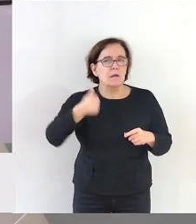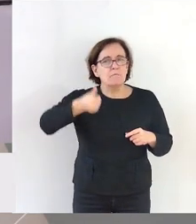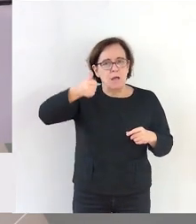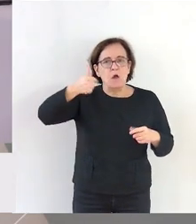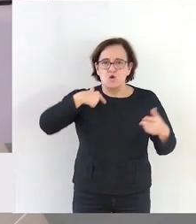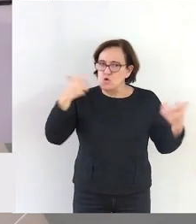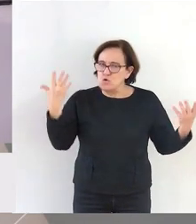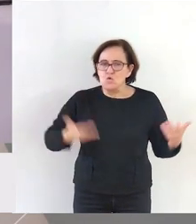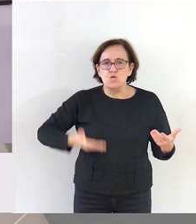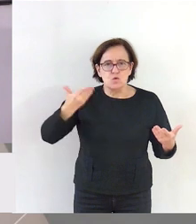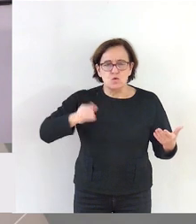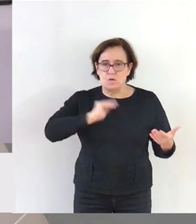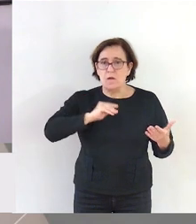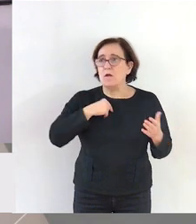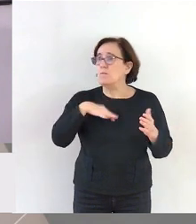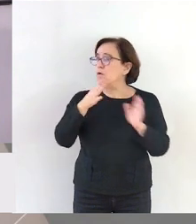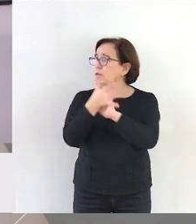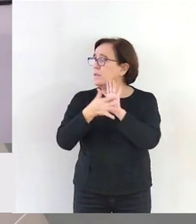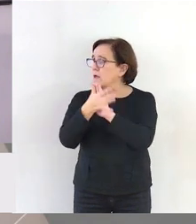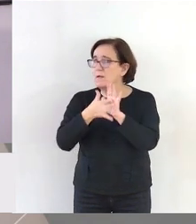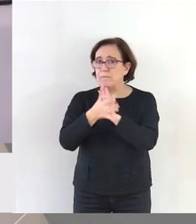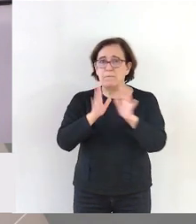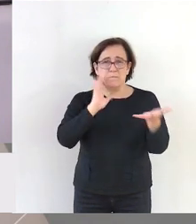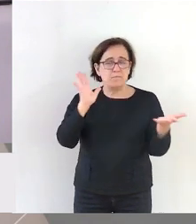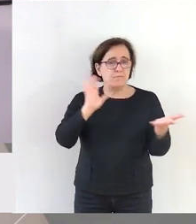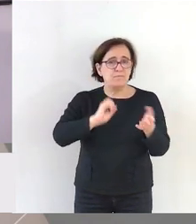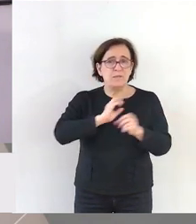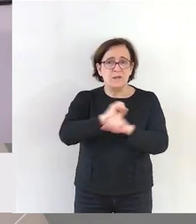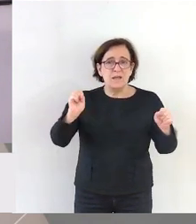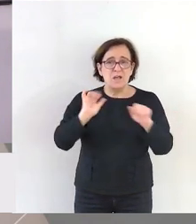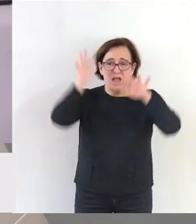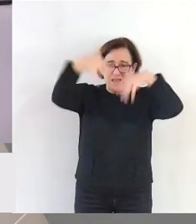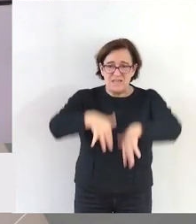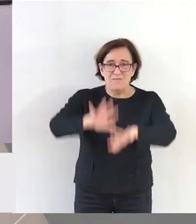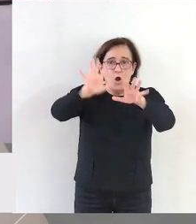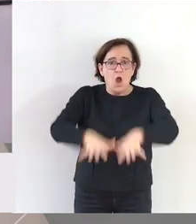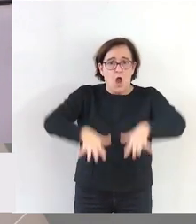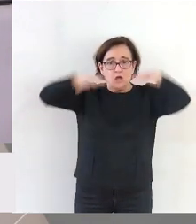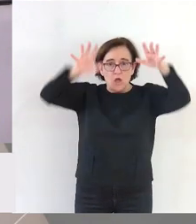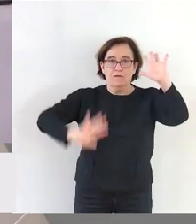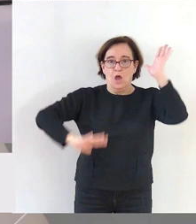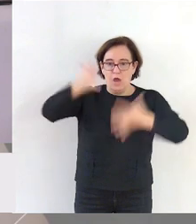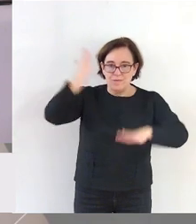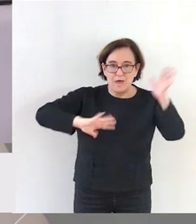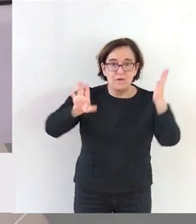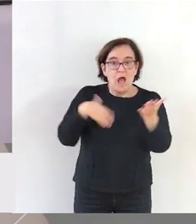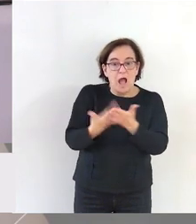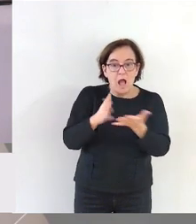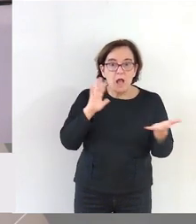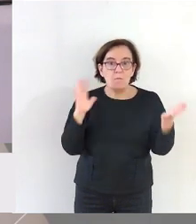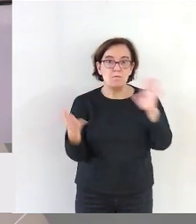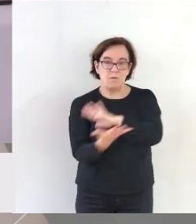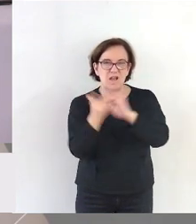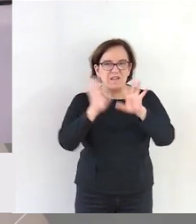acuciante no podemos hablar de de sastres repentinos como tifones inundaciones incendios hasta los procesos de